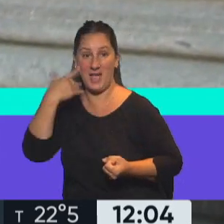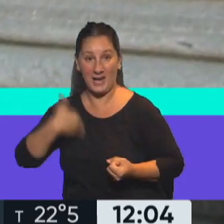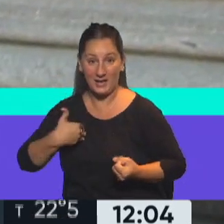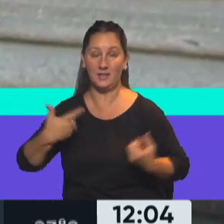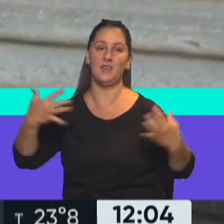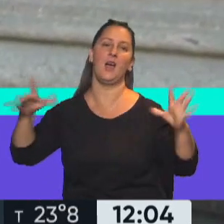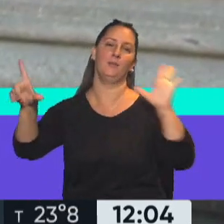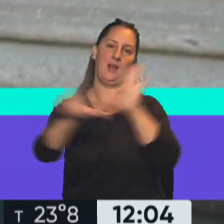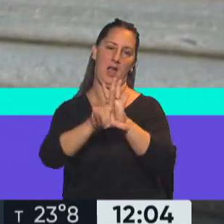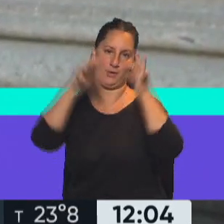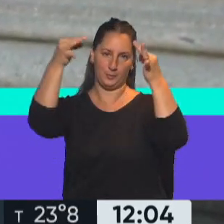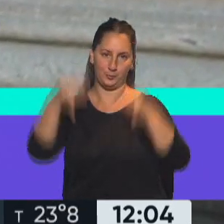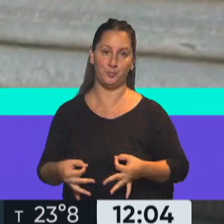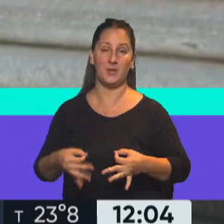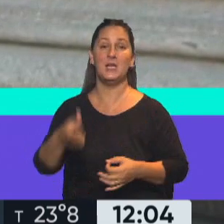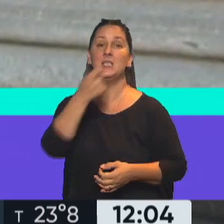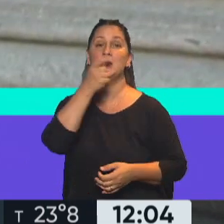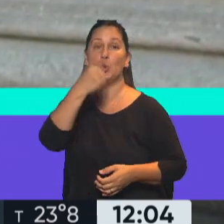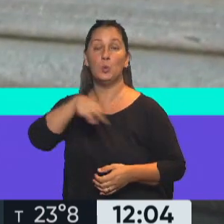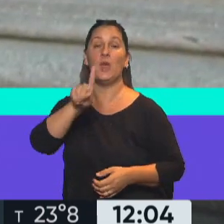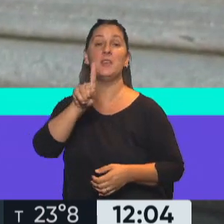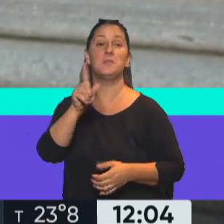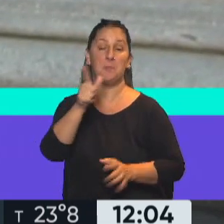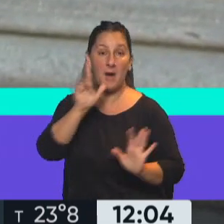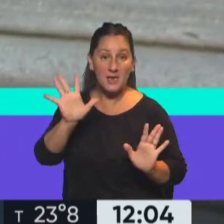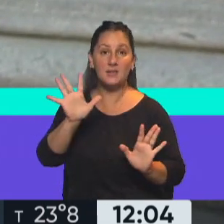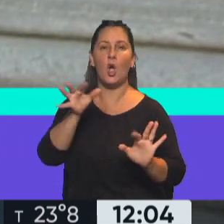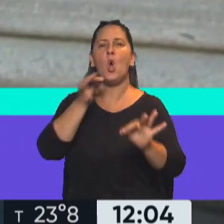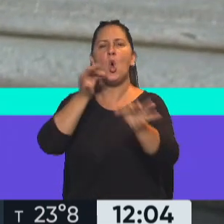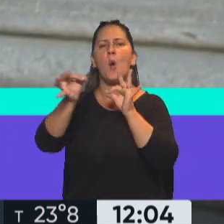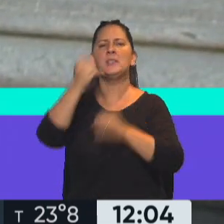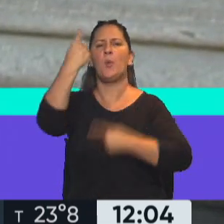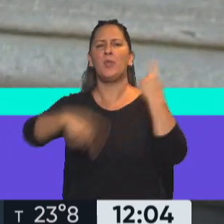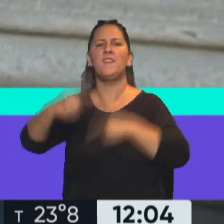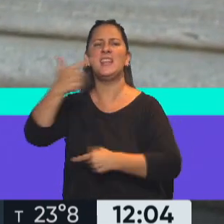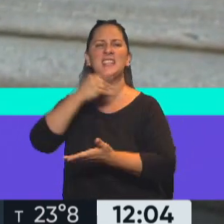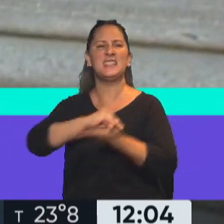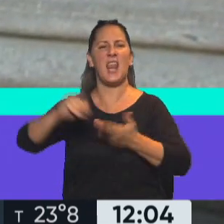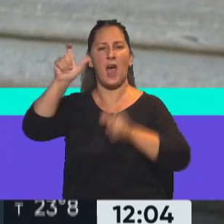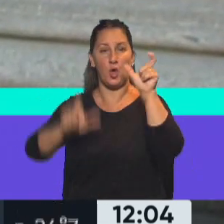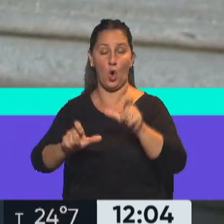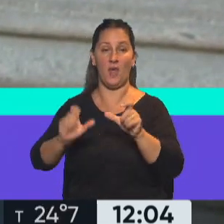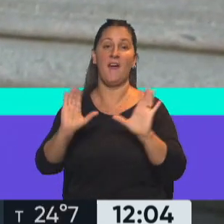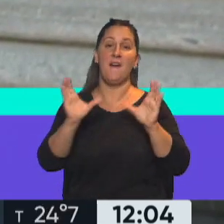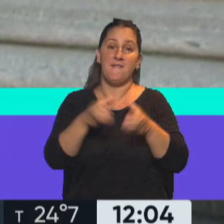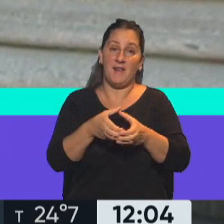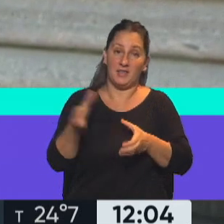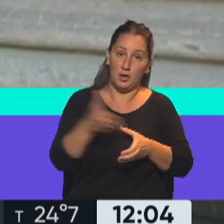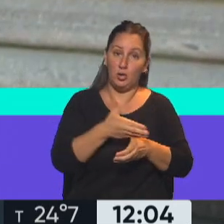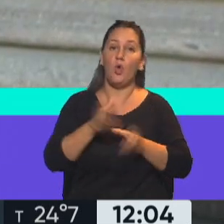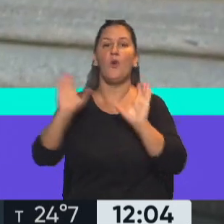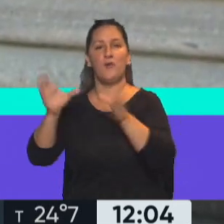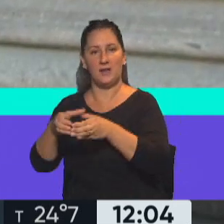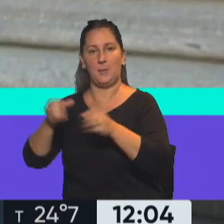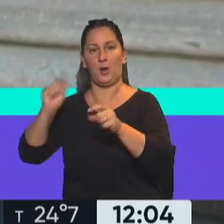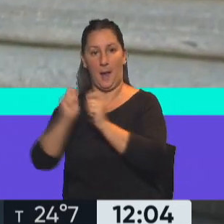Monetario Internacional. Si les parece, conversamos nosotros con diferentes senadores nacionales, tanto del Frente de Todos como de Juntos por el